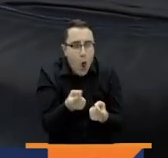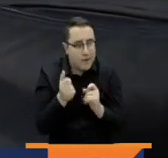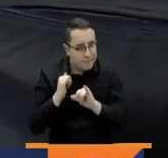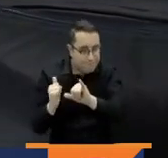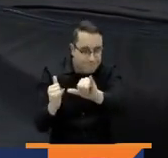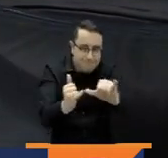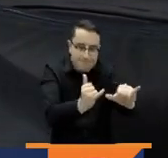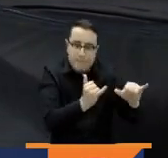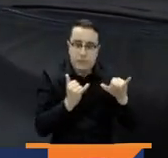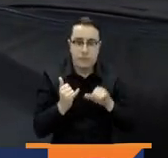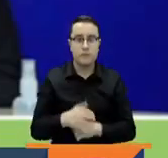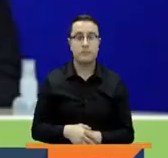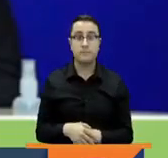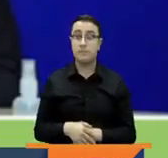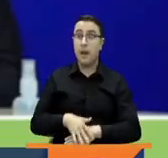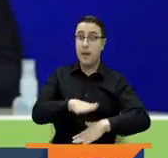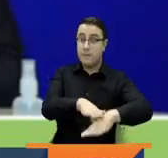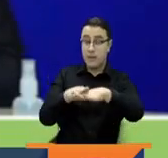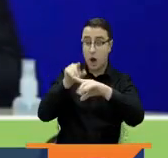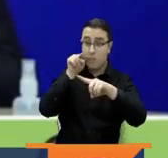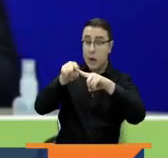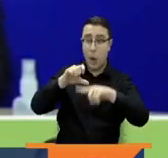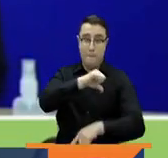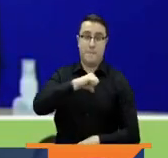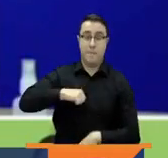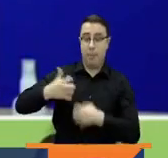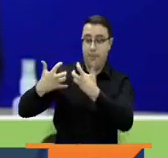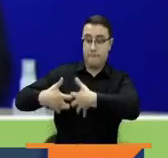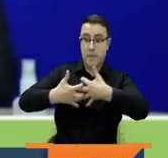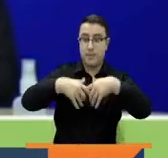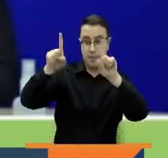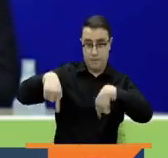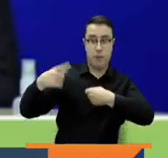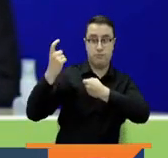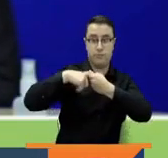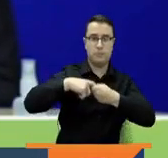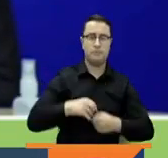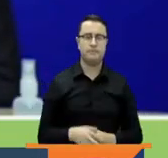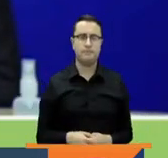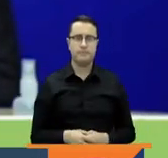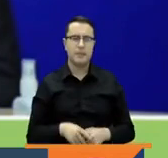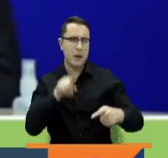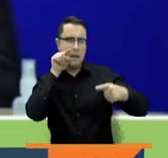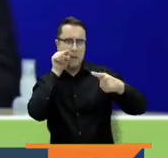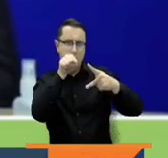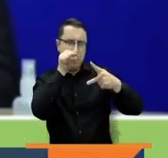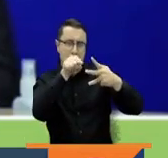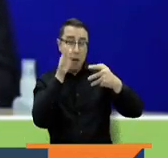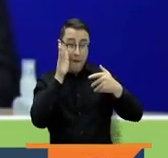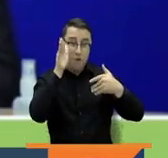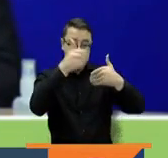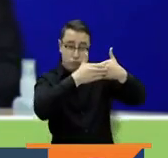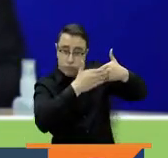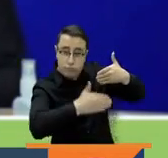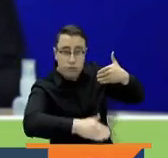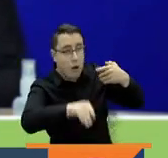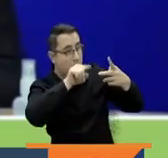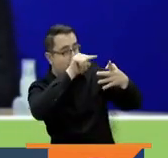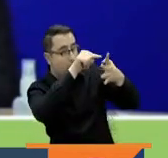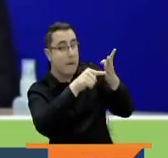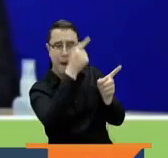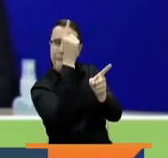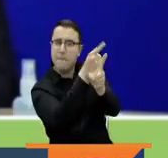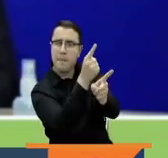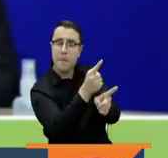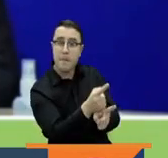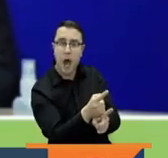estos objetivos al sector privado. Que en la medida que se vayan cumpliendo muchas de estas metas, pueda existir conmutación o